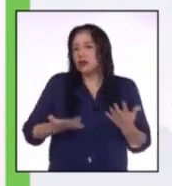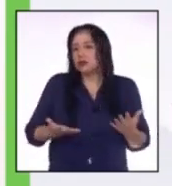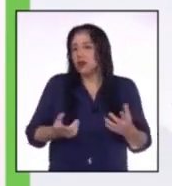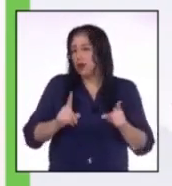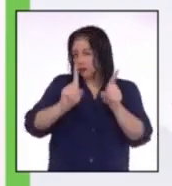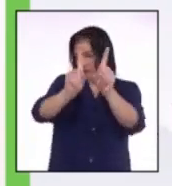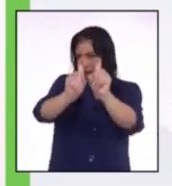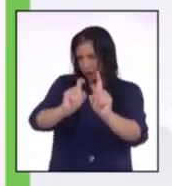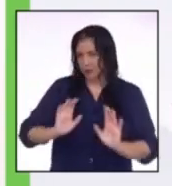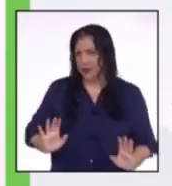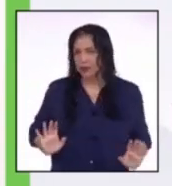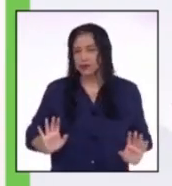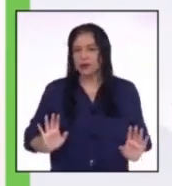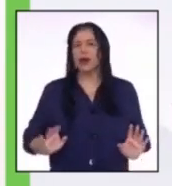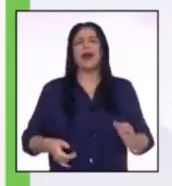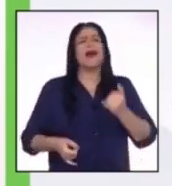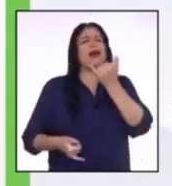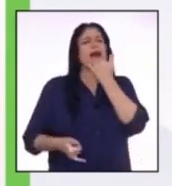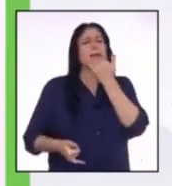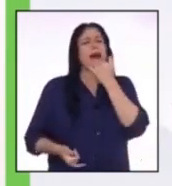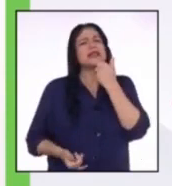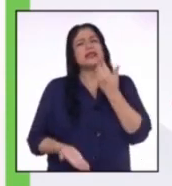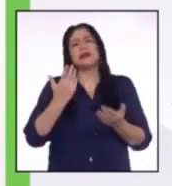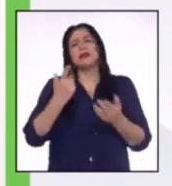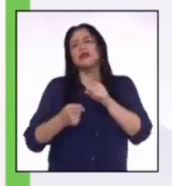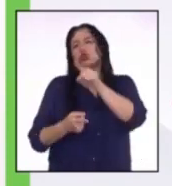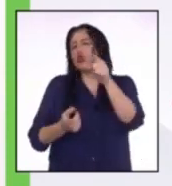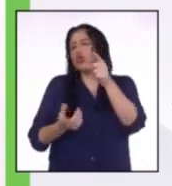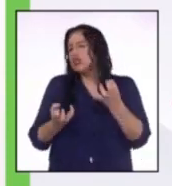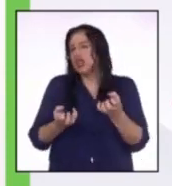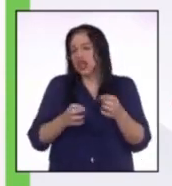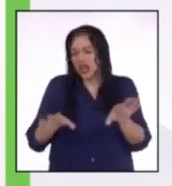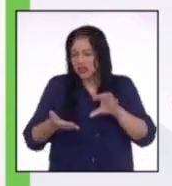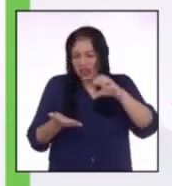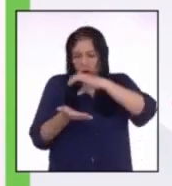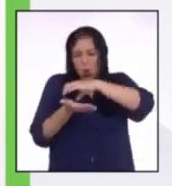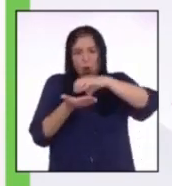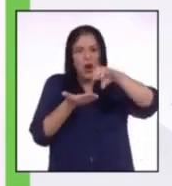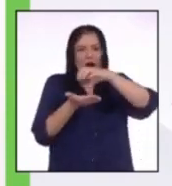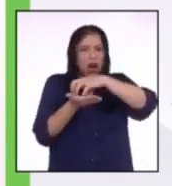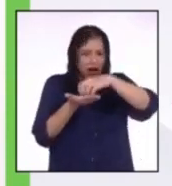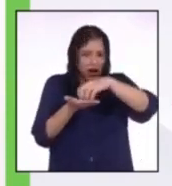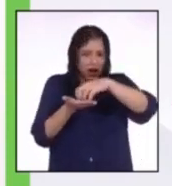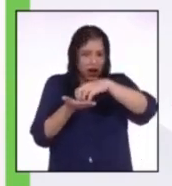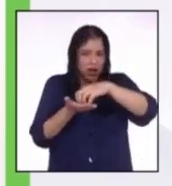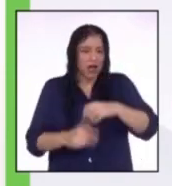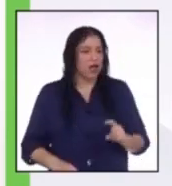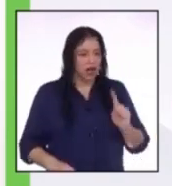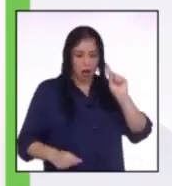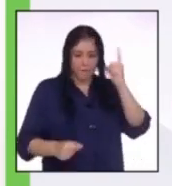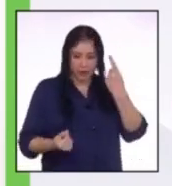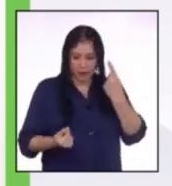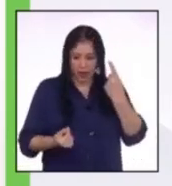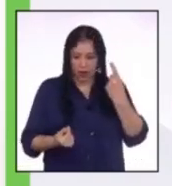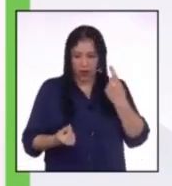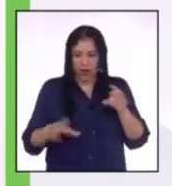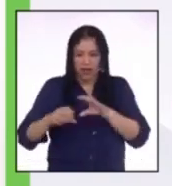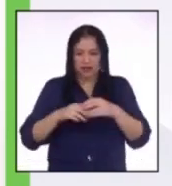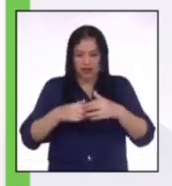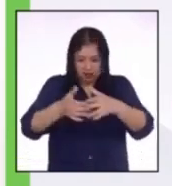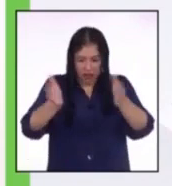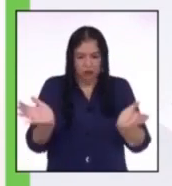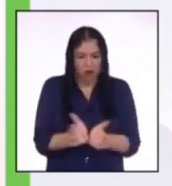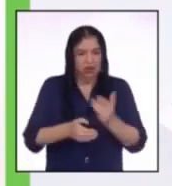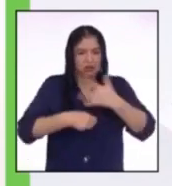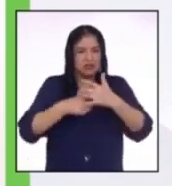pregunta qué pasaría si ustedes quieren preparar un queque y lo primero que hacen es meter el molde de